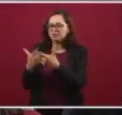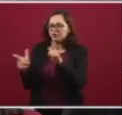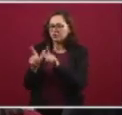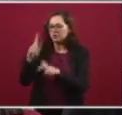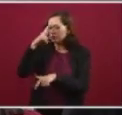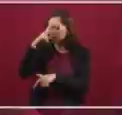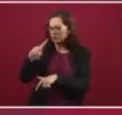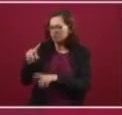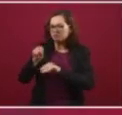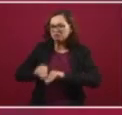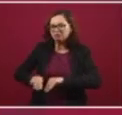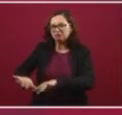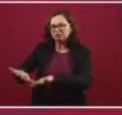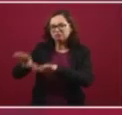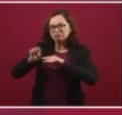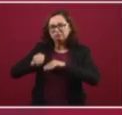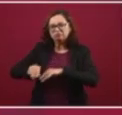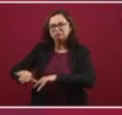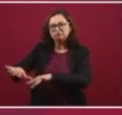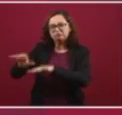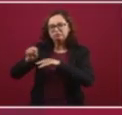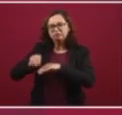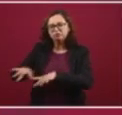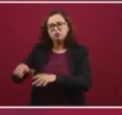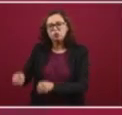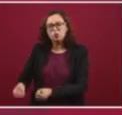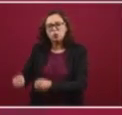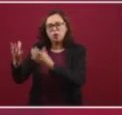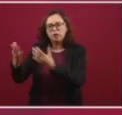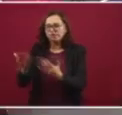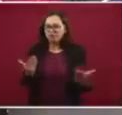de ácido en Guaymas?